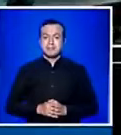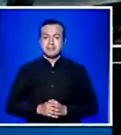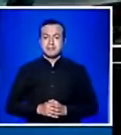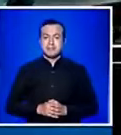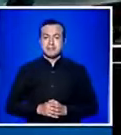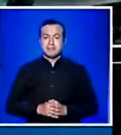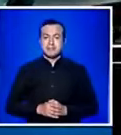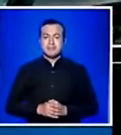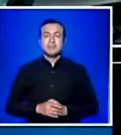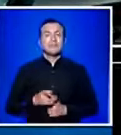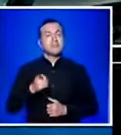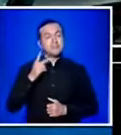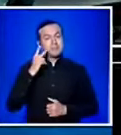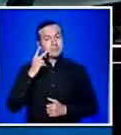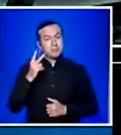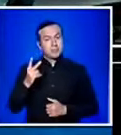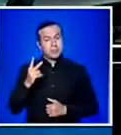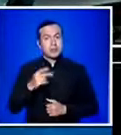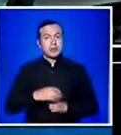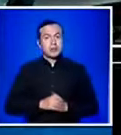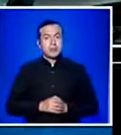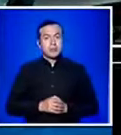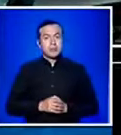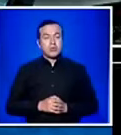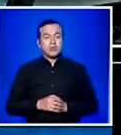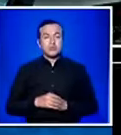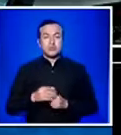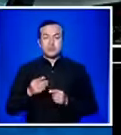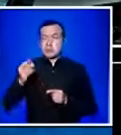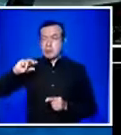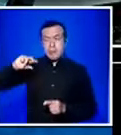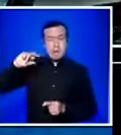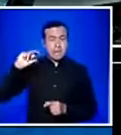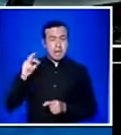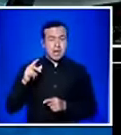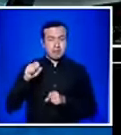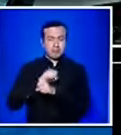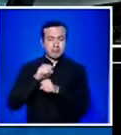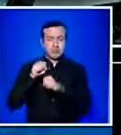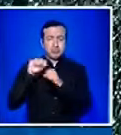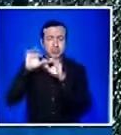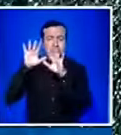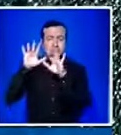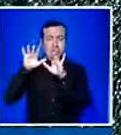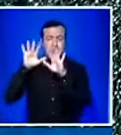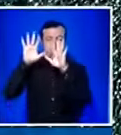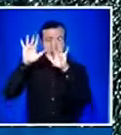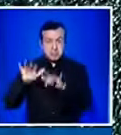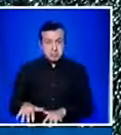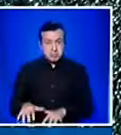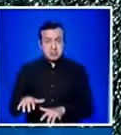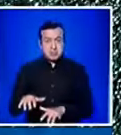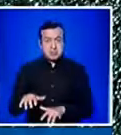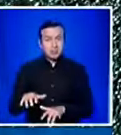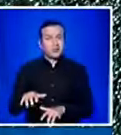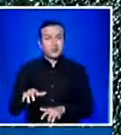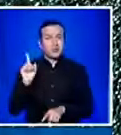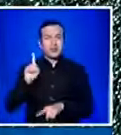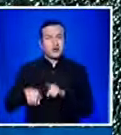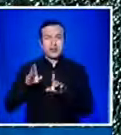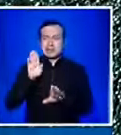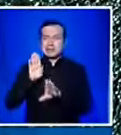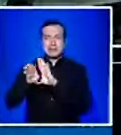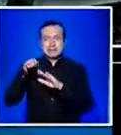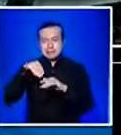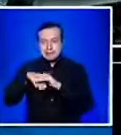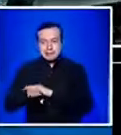Como podemos ver, la reacción de la cerámica al vidrio ocasionó la ruptura del vidrio, pero no permite ingresar al interior